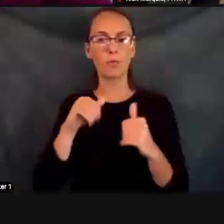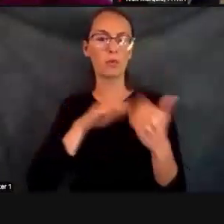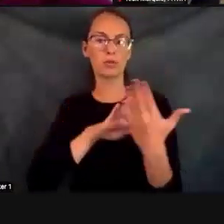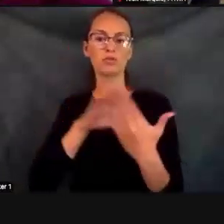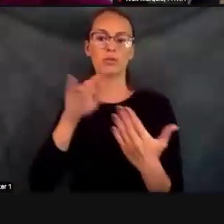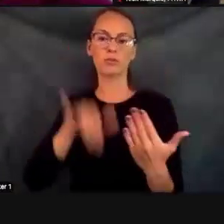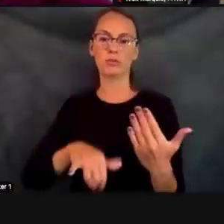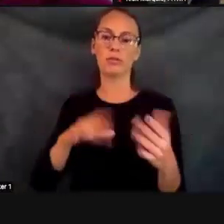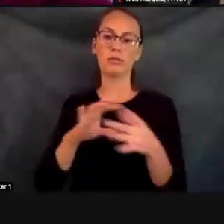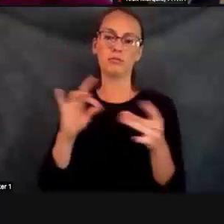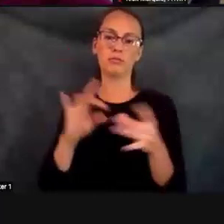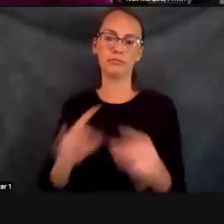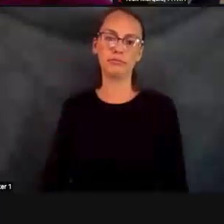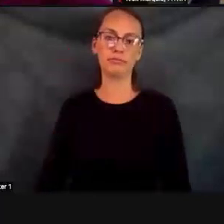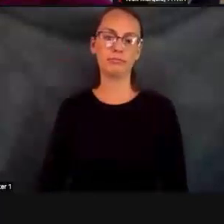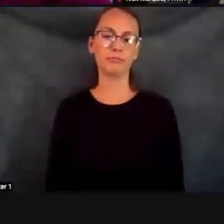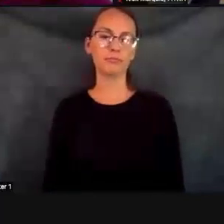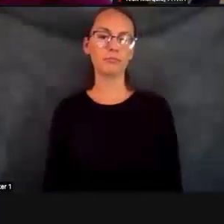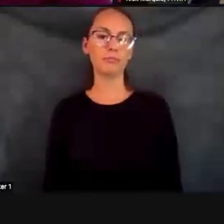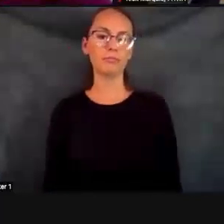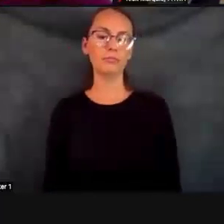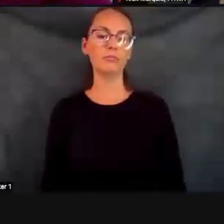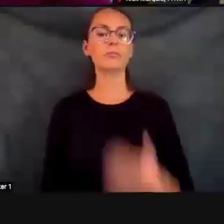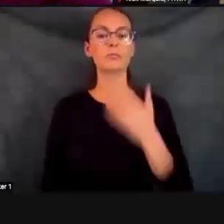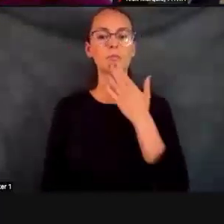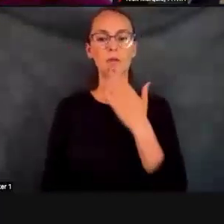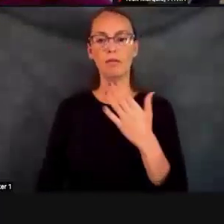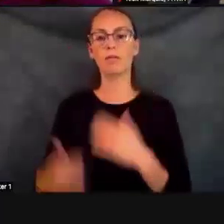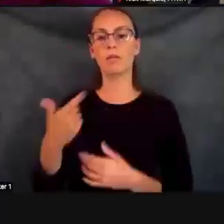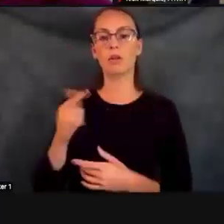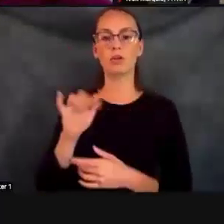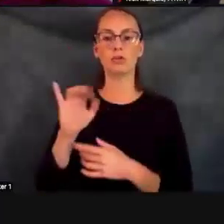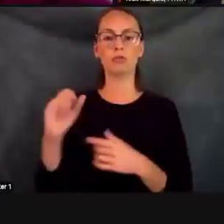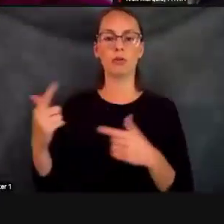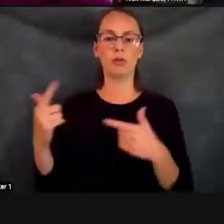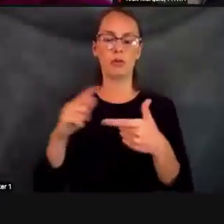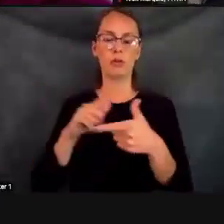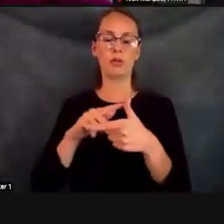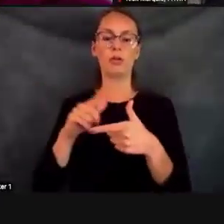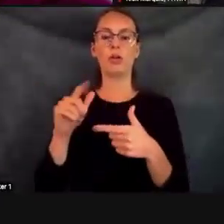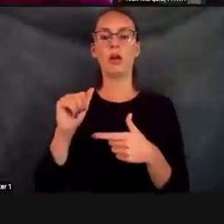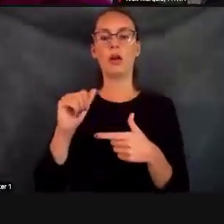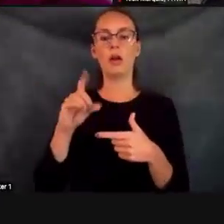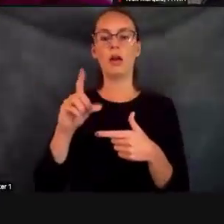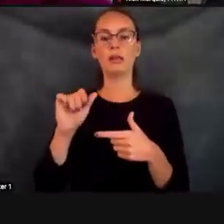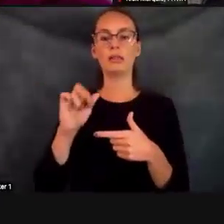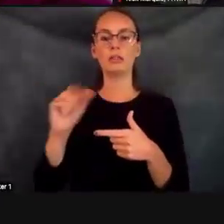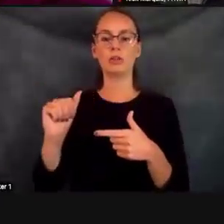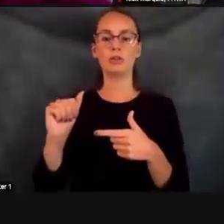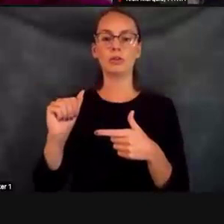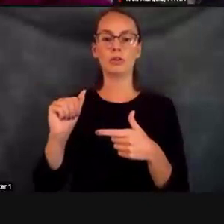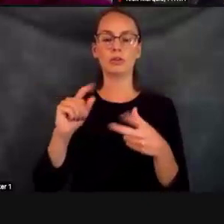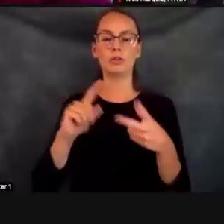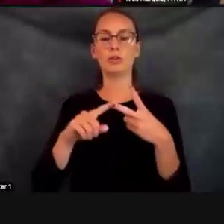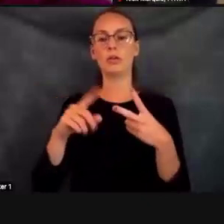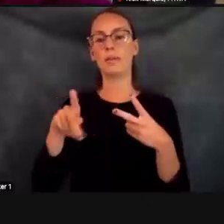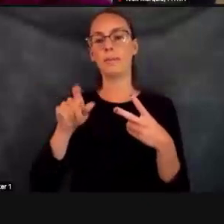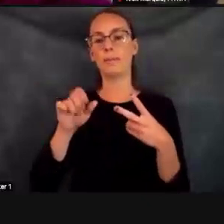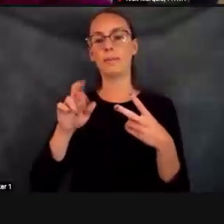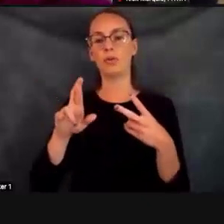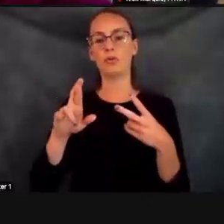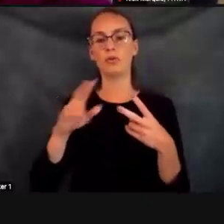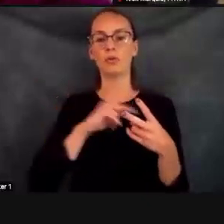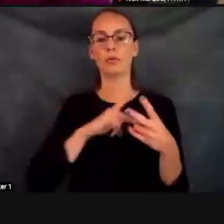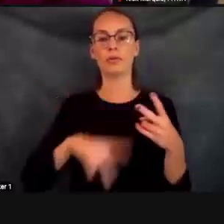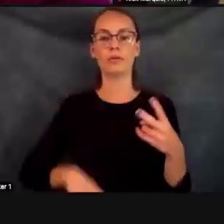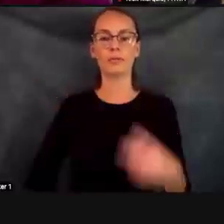eso. Usted tiene mis comentarios también por escrito. Espero que aborden esos temas. Señora Hobbs, seguido